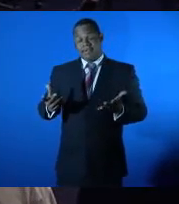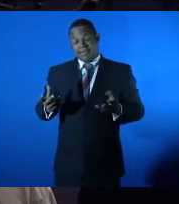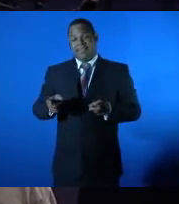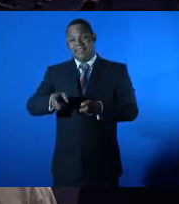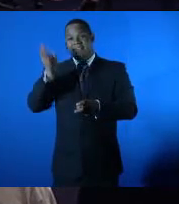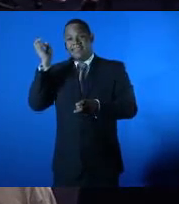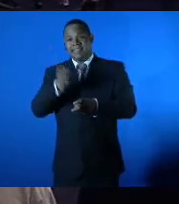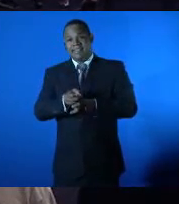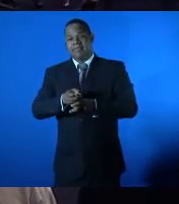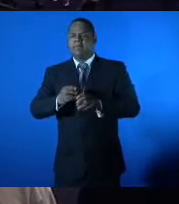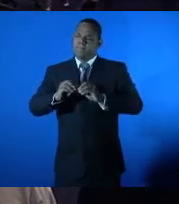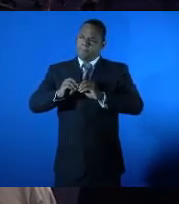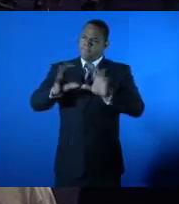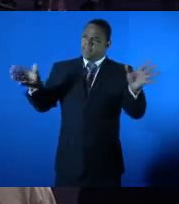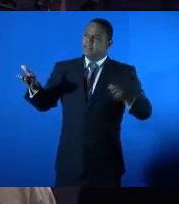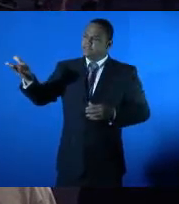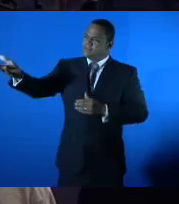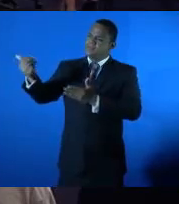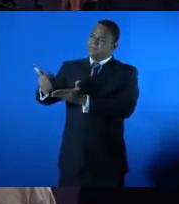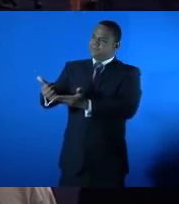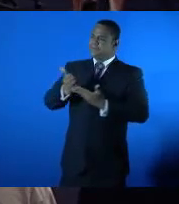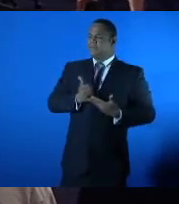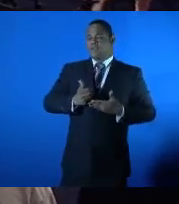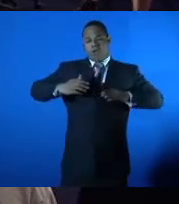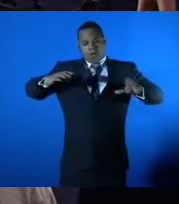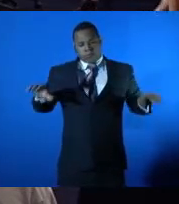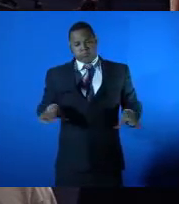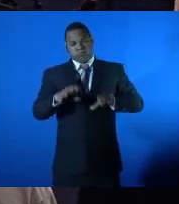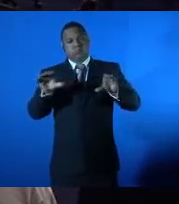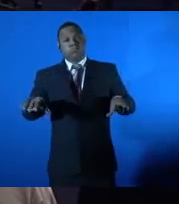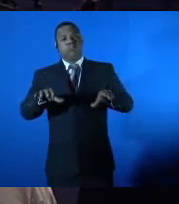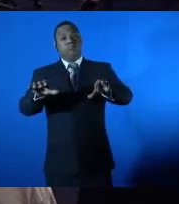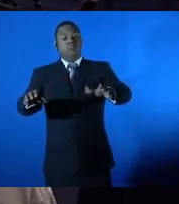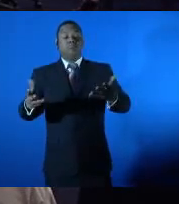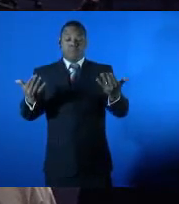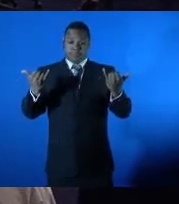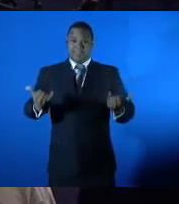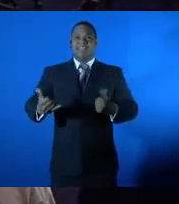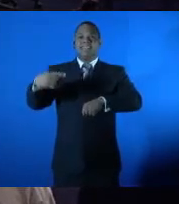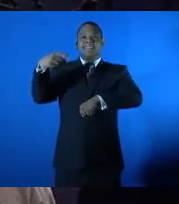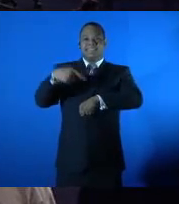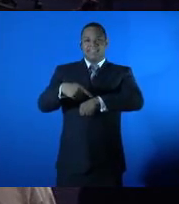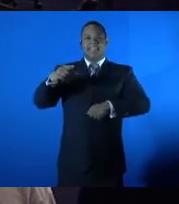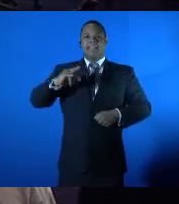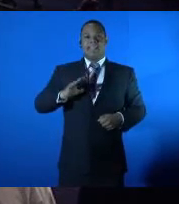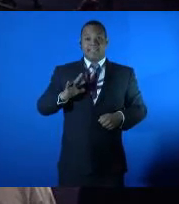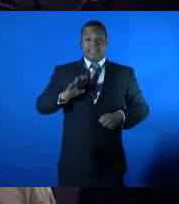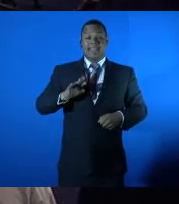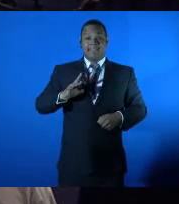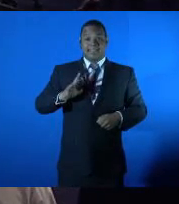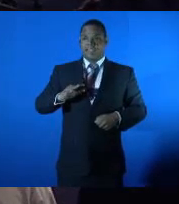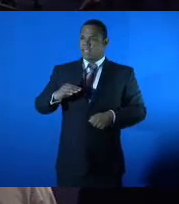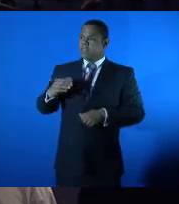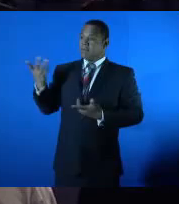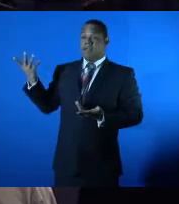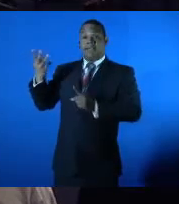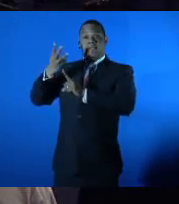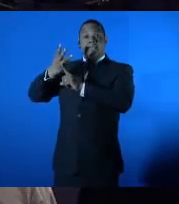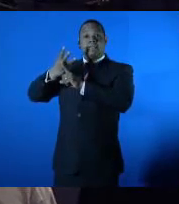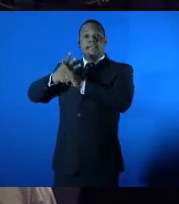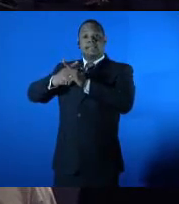hacemos en un momento particularmente auspicioso. Durante los últimos 6 meses, para nuestros